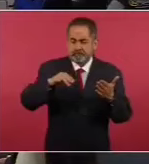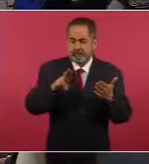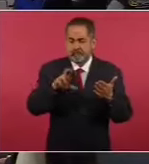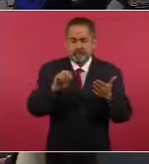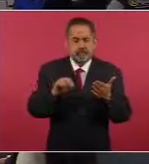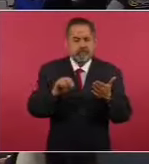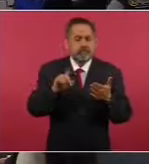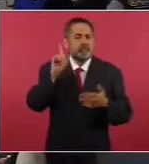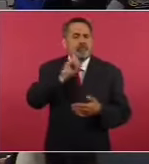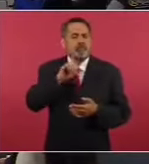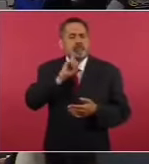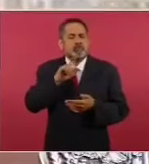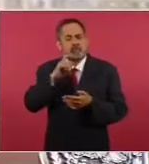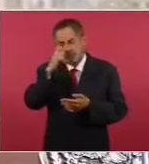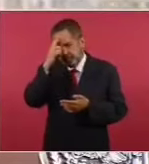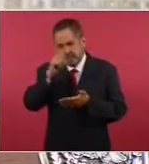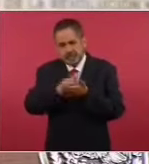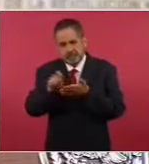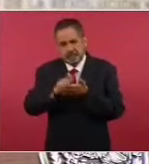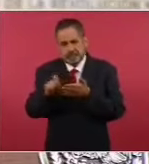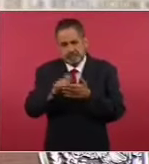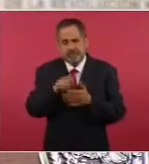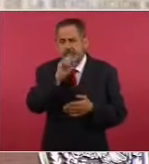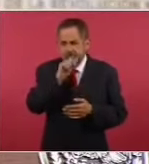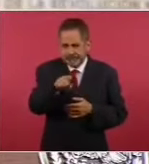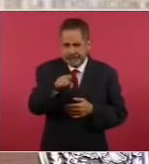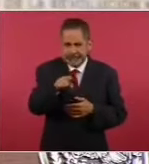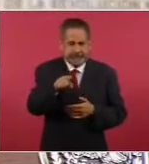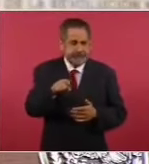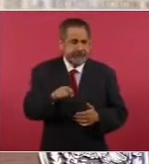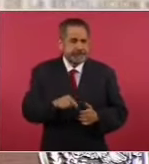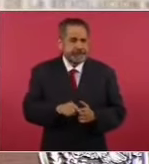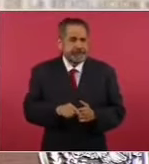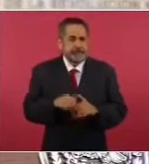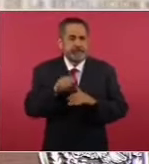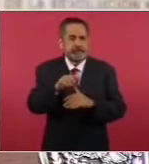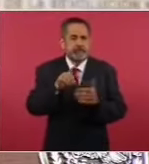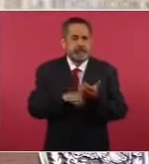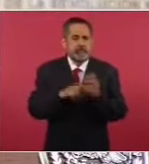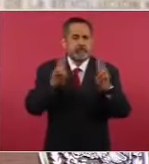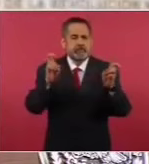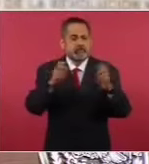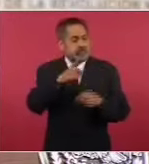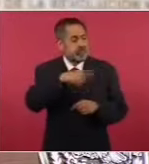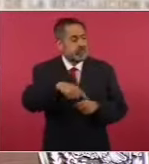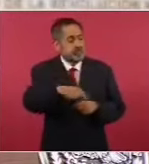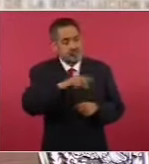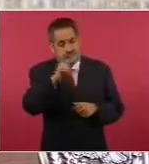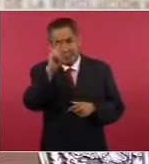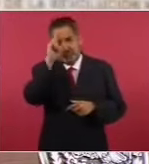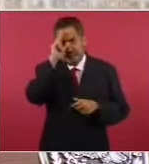Es una escritora también, sobre el papel de los intelectuales